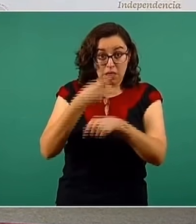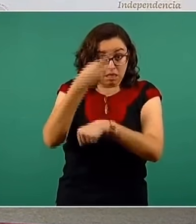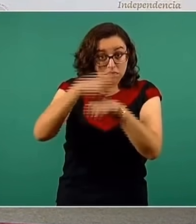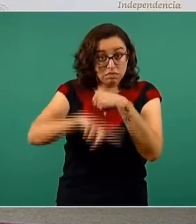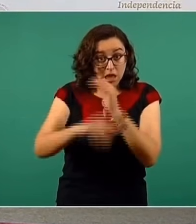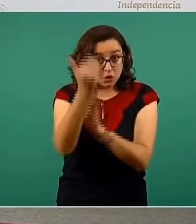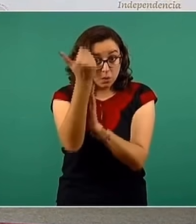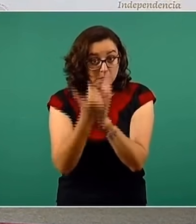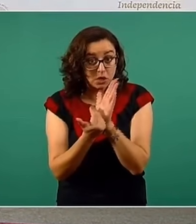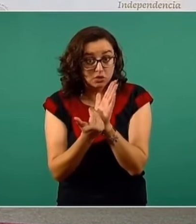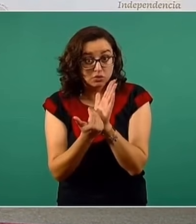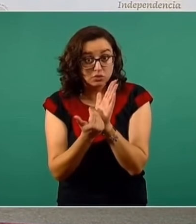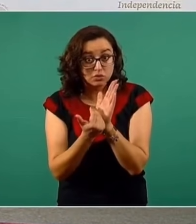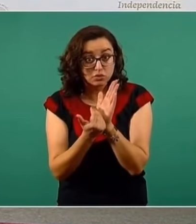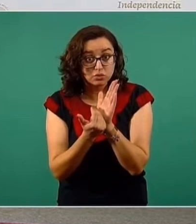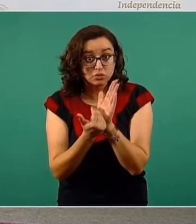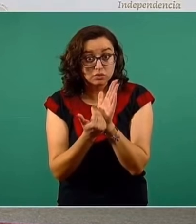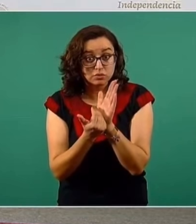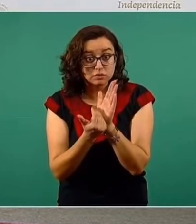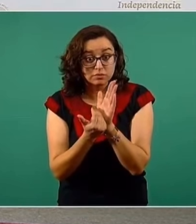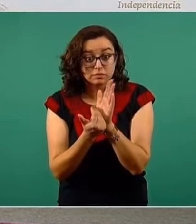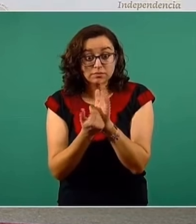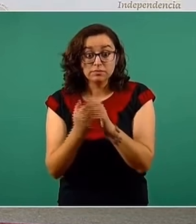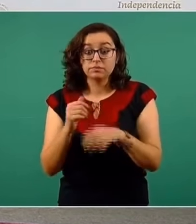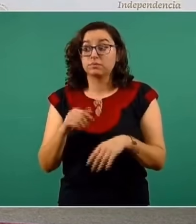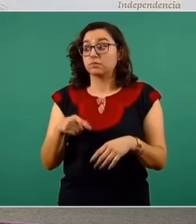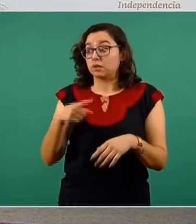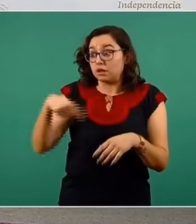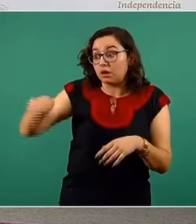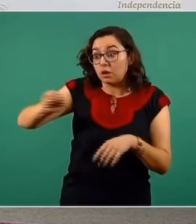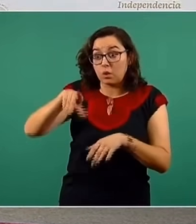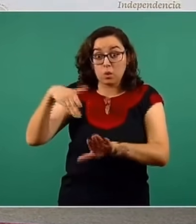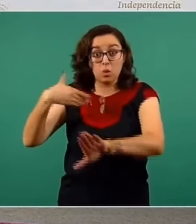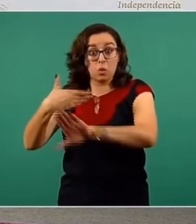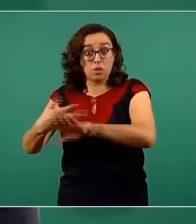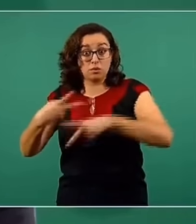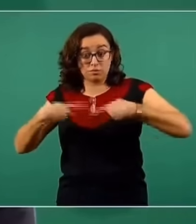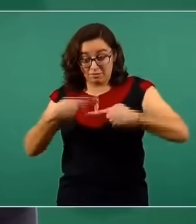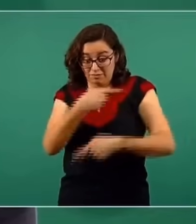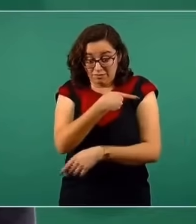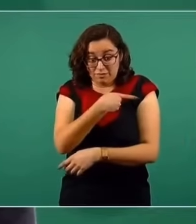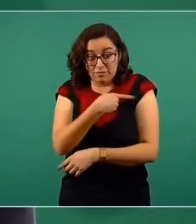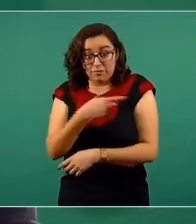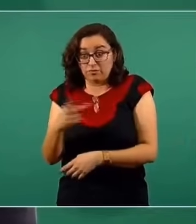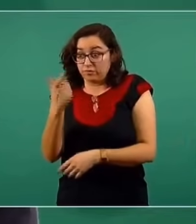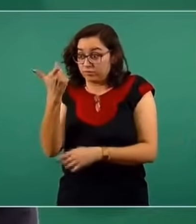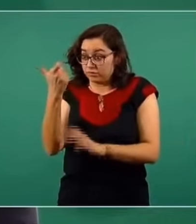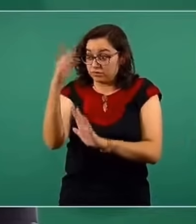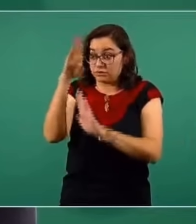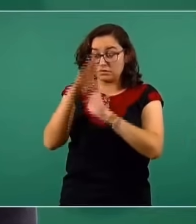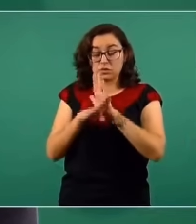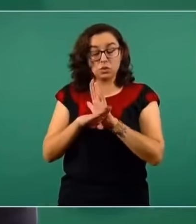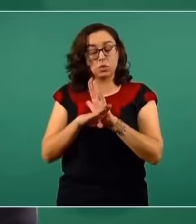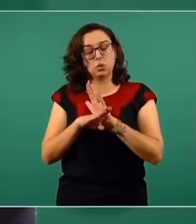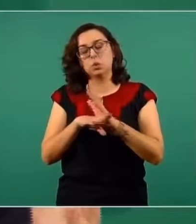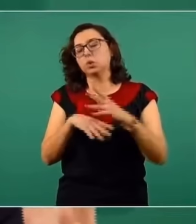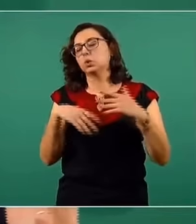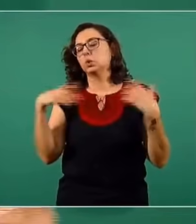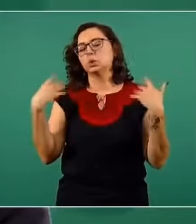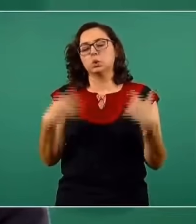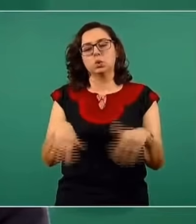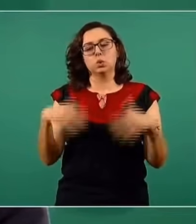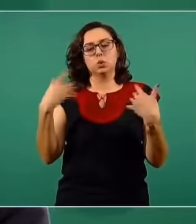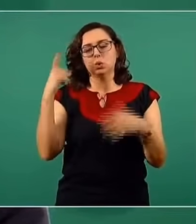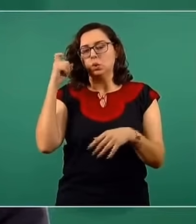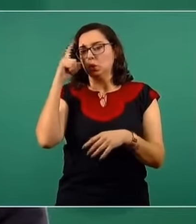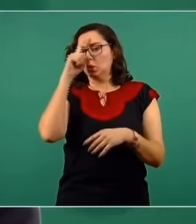y sobre todo las economías familiares de las personas con menos ingresos. Eso requiere un ajuste prácticamente